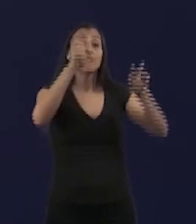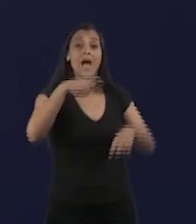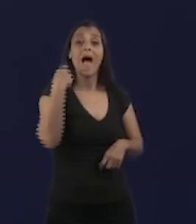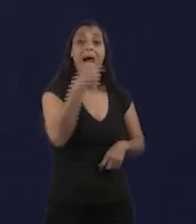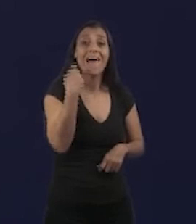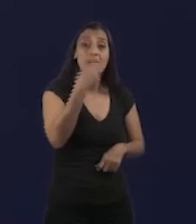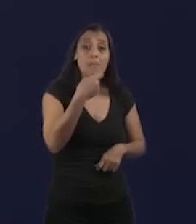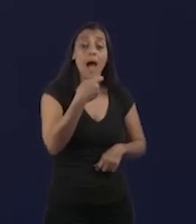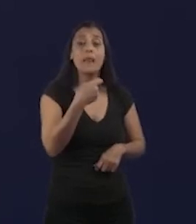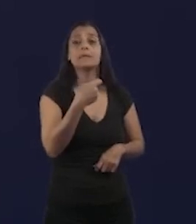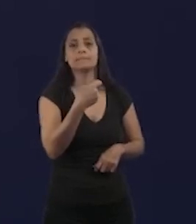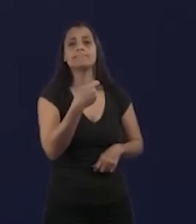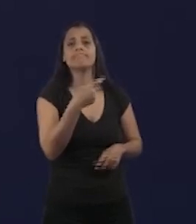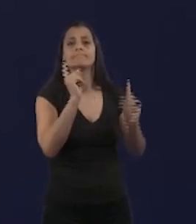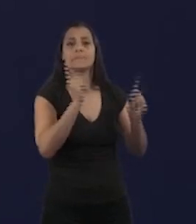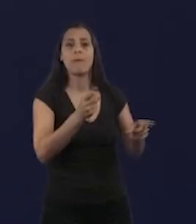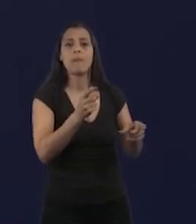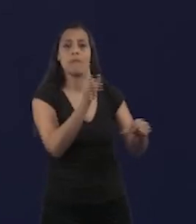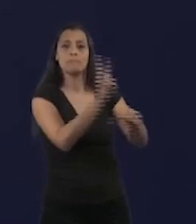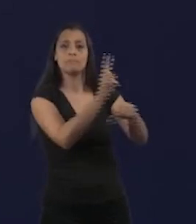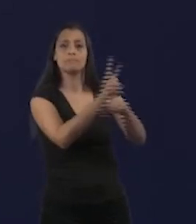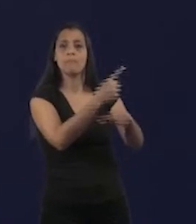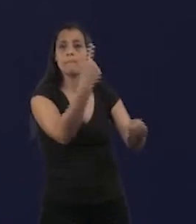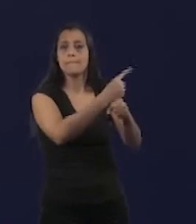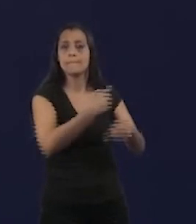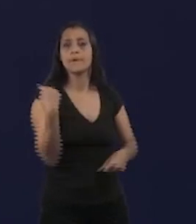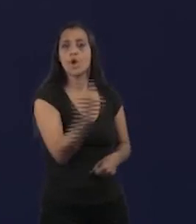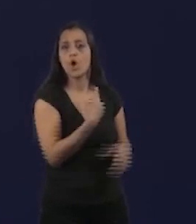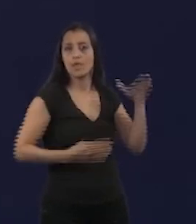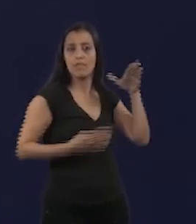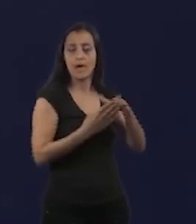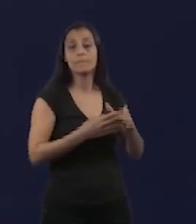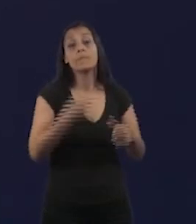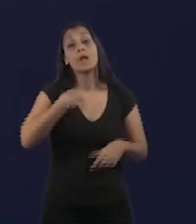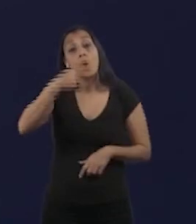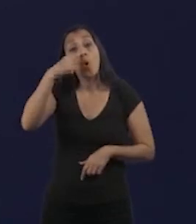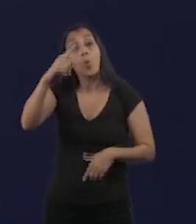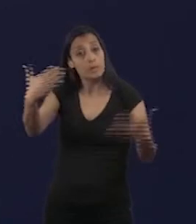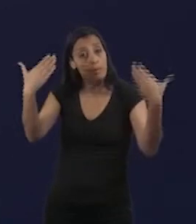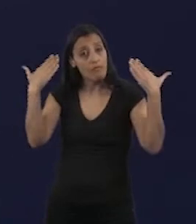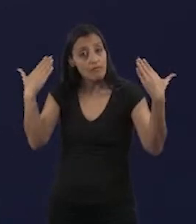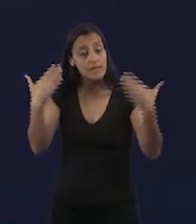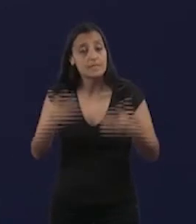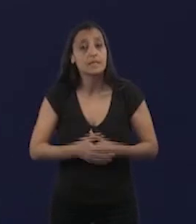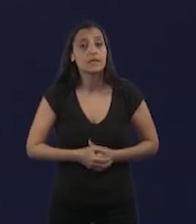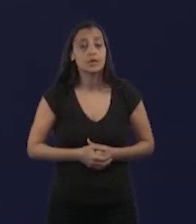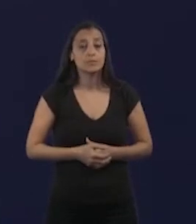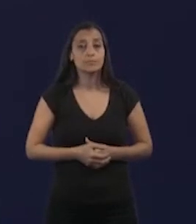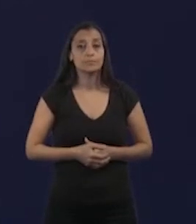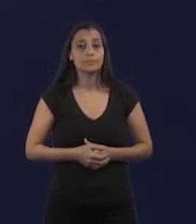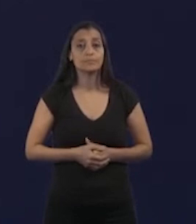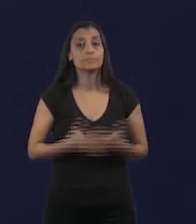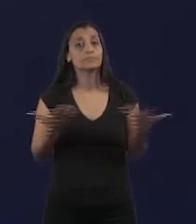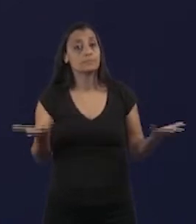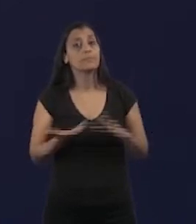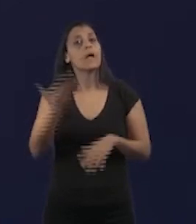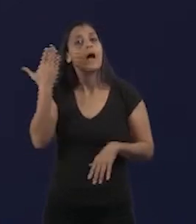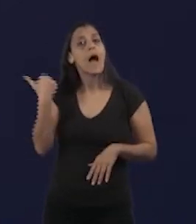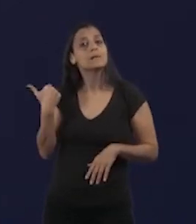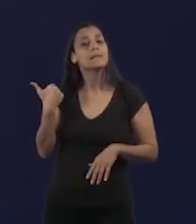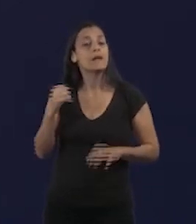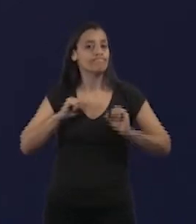nosotros también son una prioridad por último felicitar aeno Ayer no